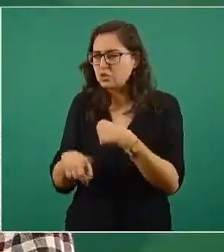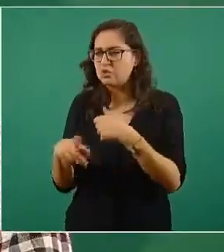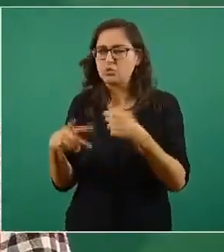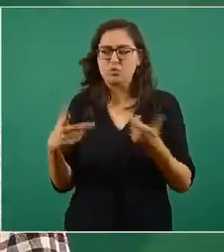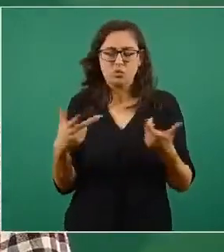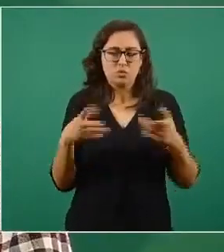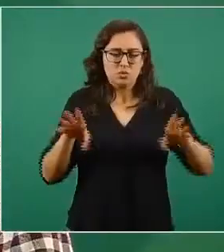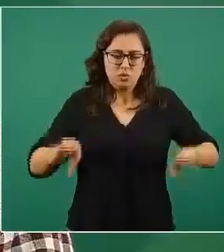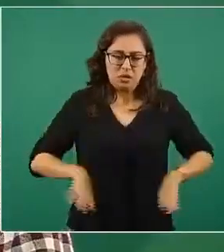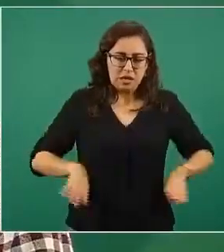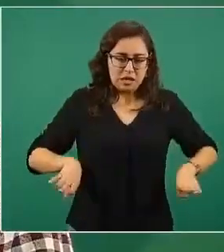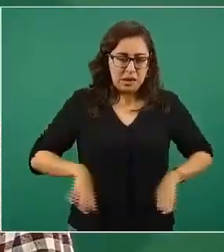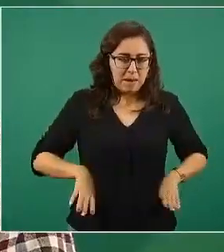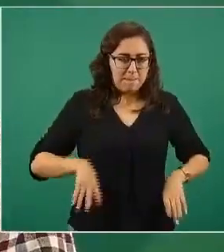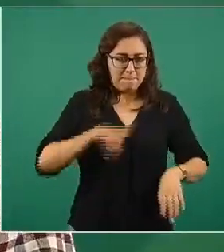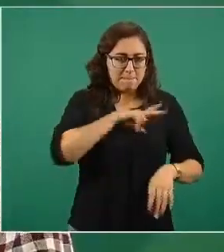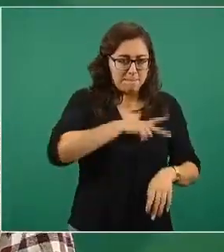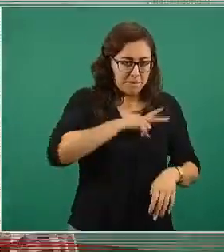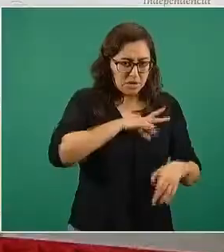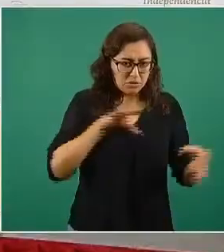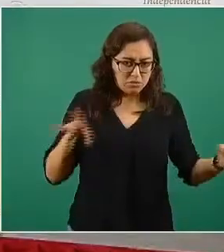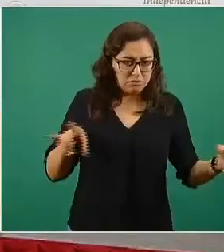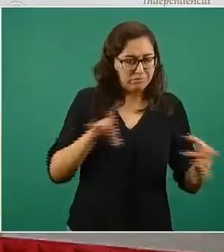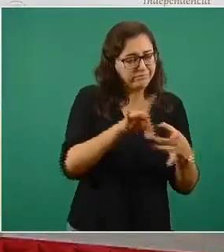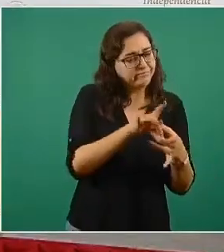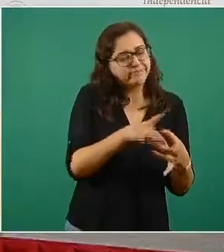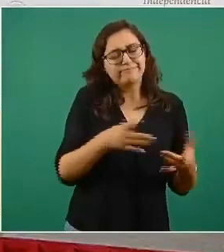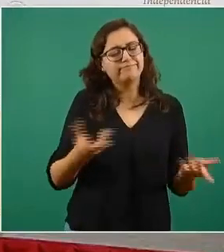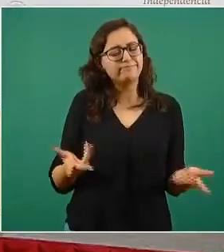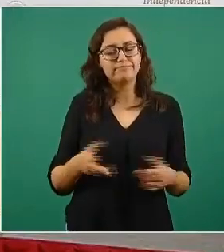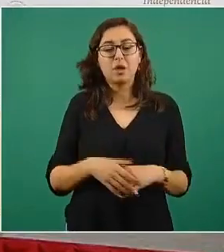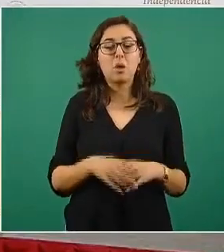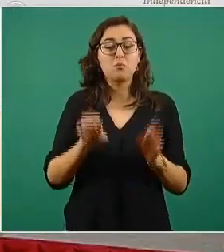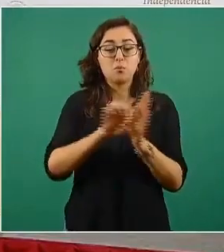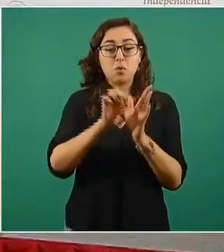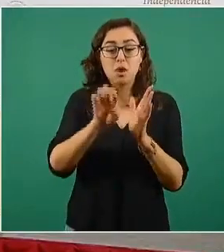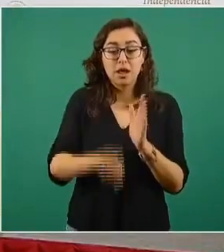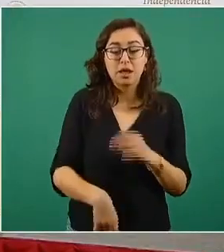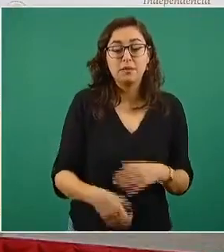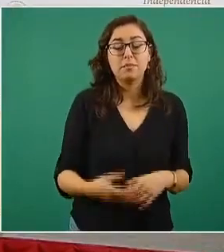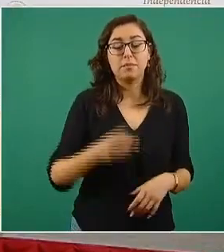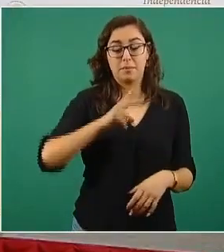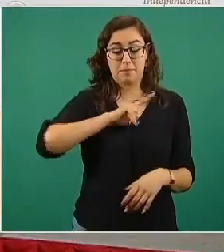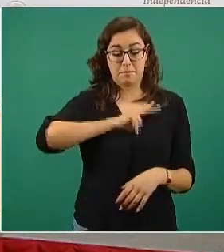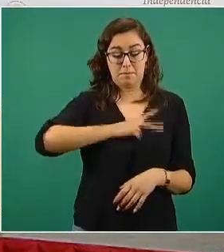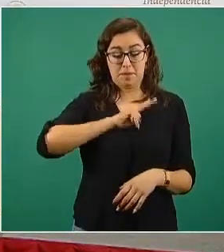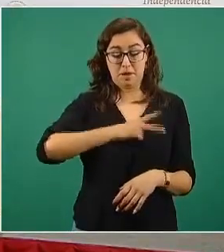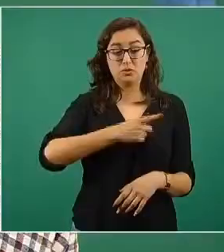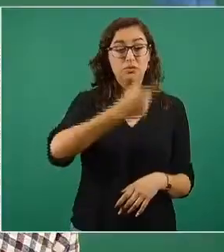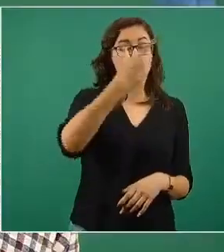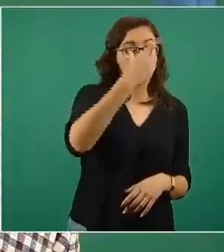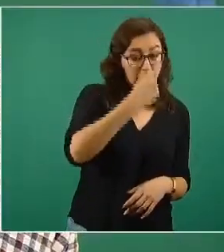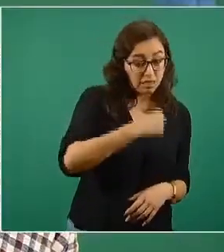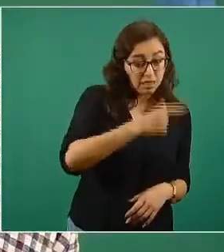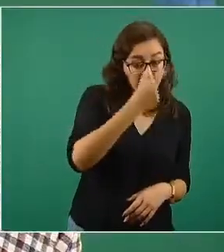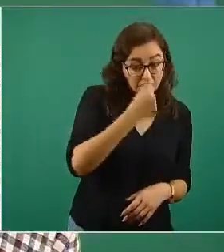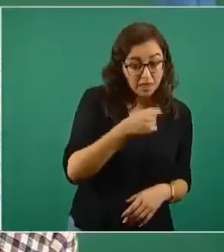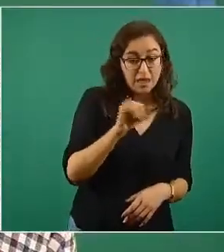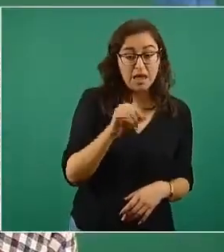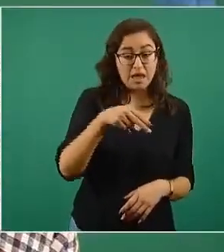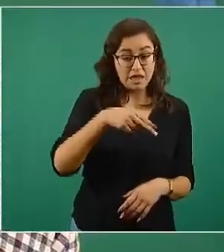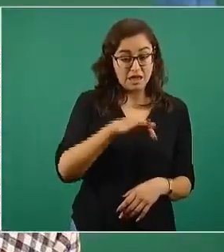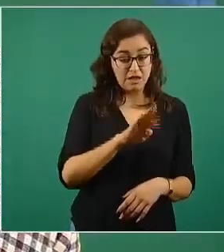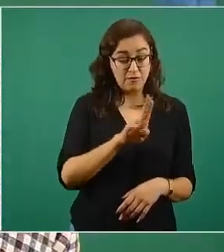específicamente característicos de cada agente infeccioso. Por ejemplo, la influenza, los virus influenza, causan un daño,